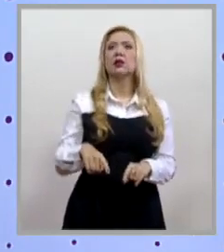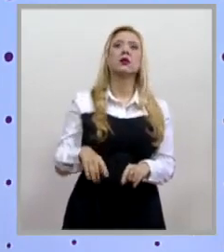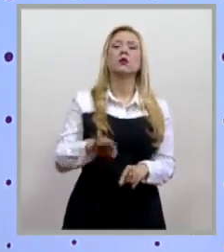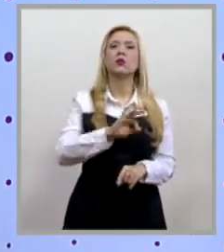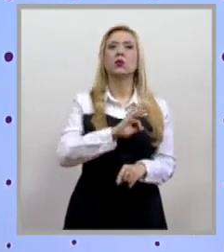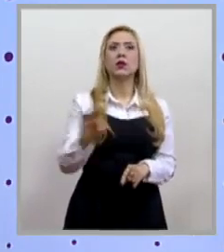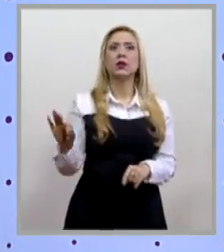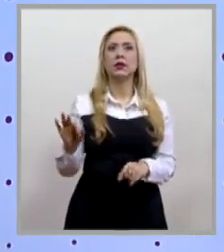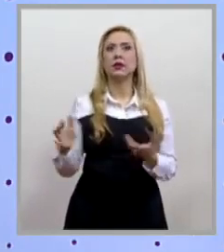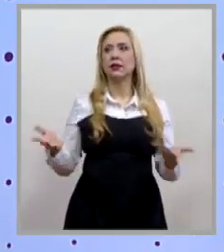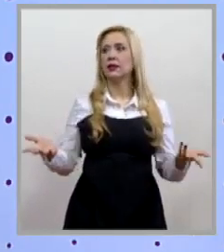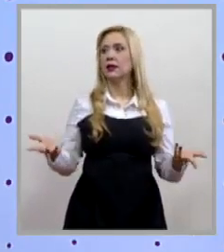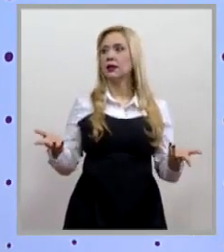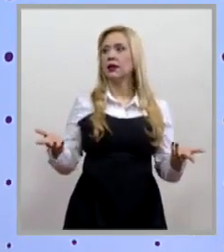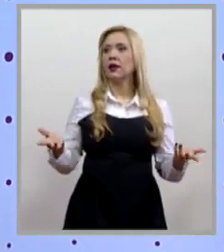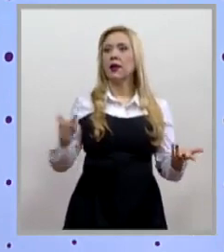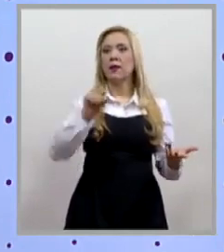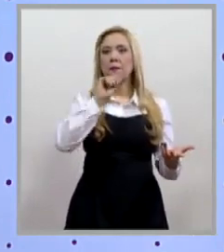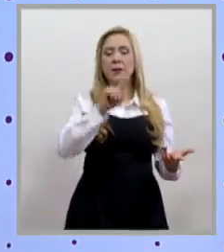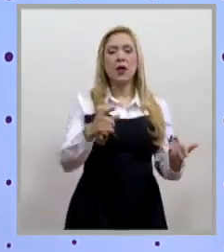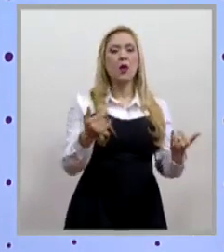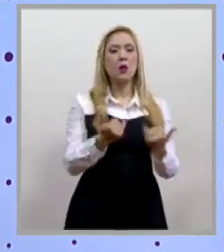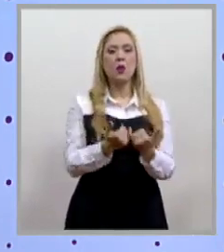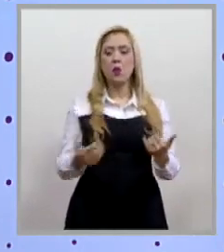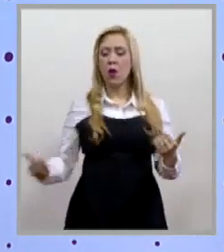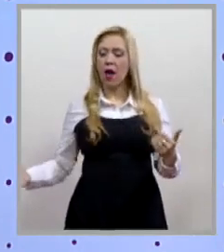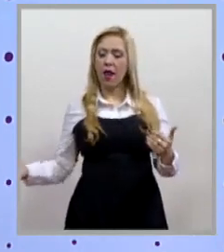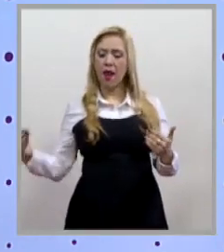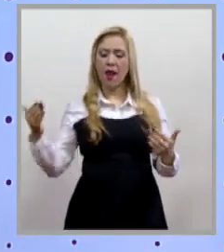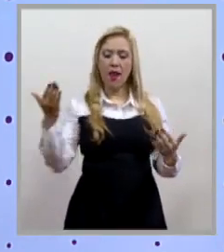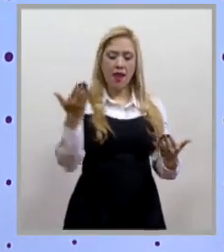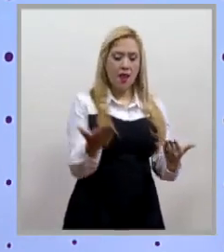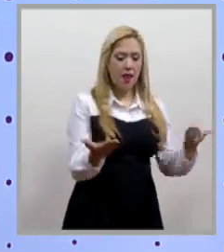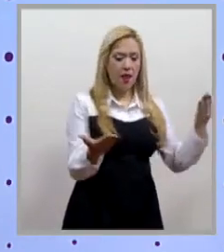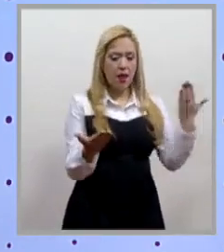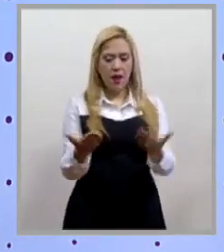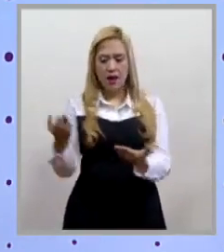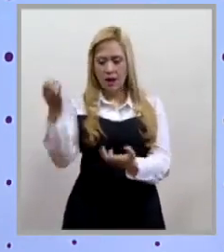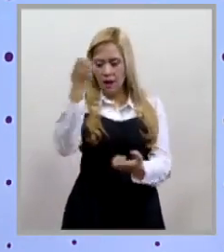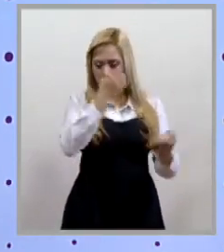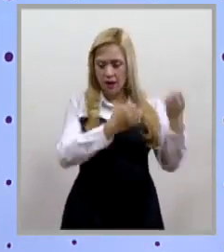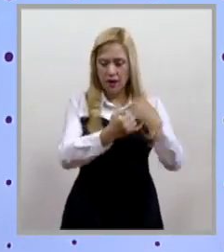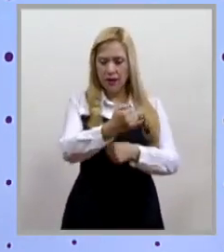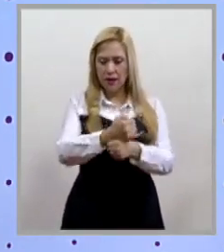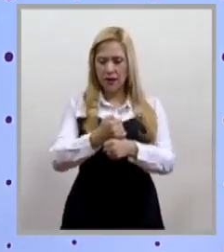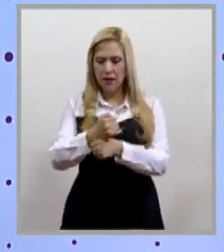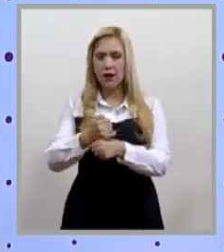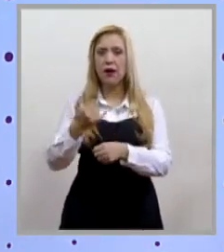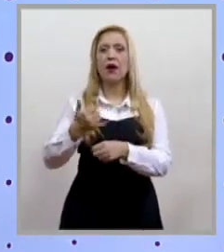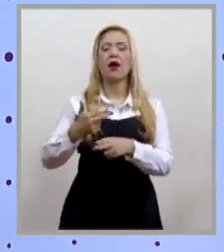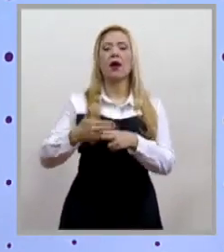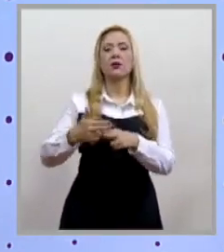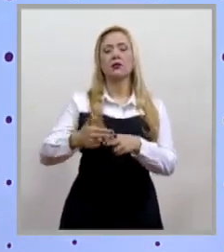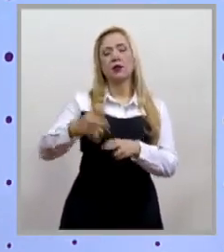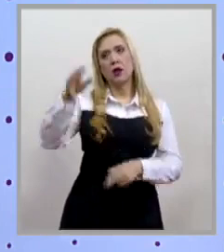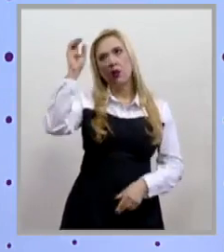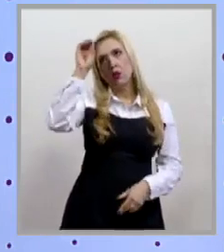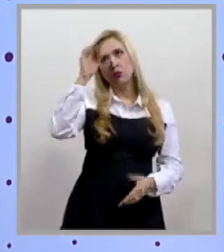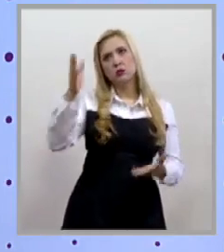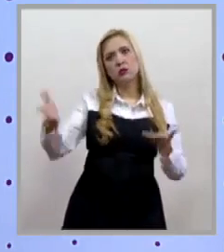pueda existir los mismos parámetros de análisis, de investigación, inclusive de criterios a